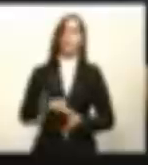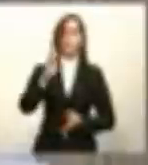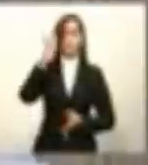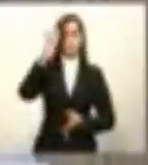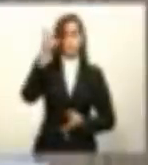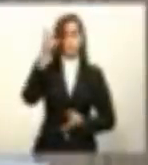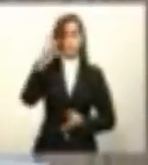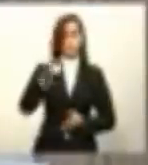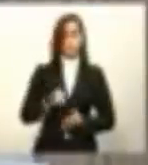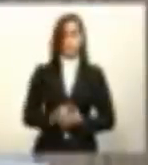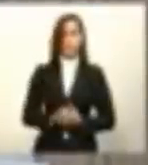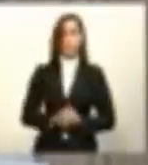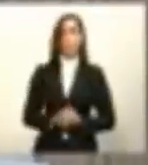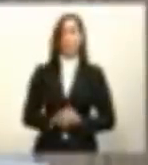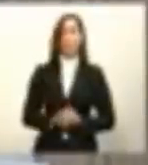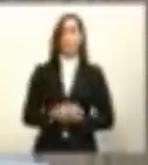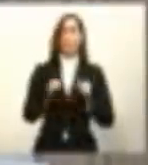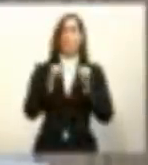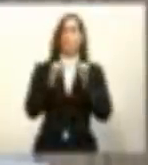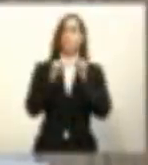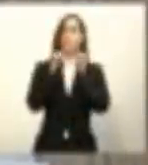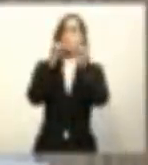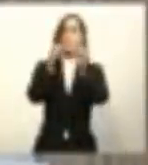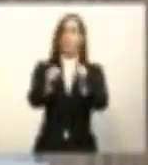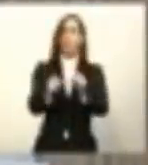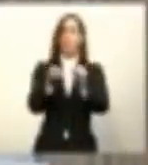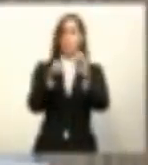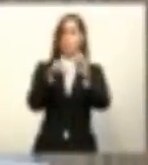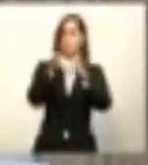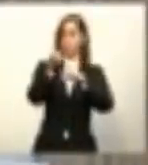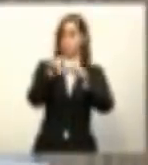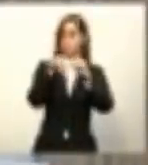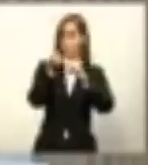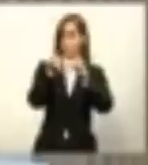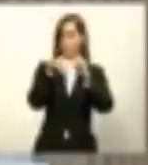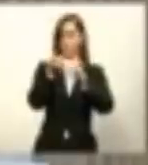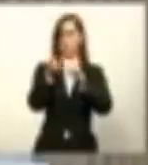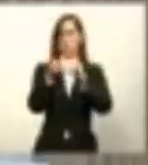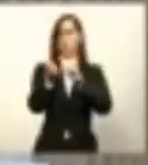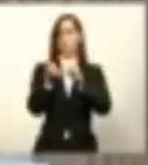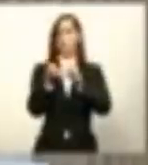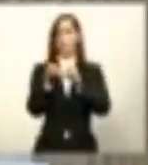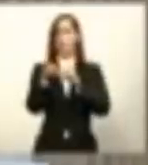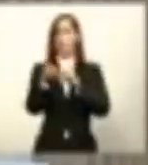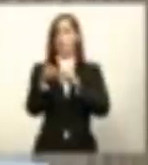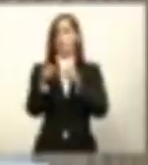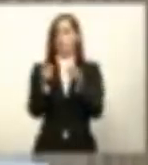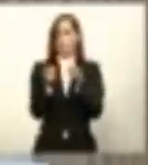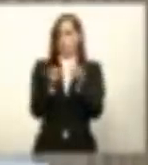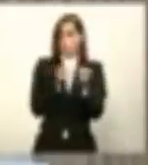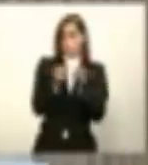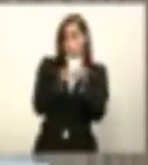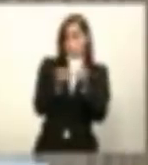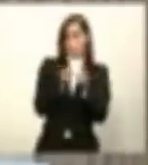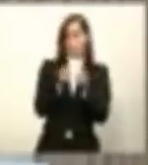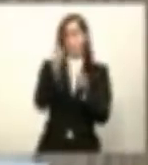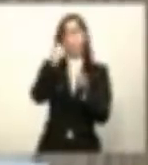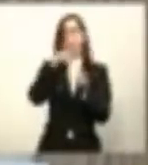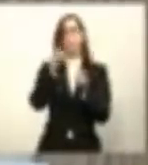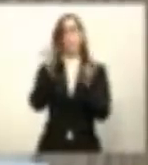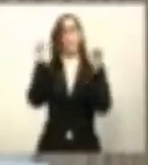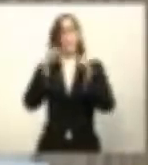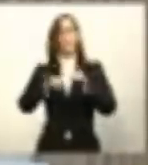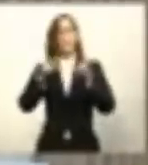Séptimo, continuar negociaciones de manera sostenida hasta